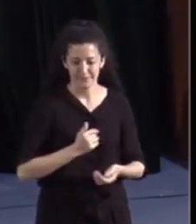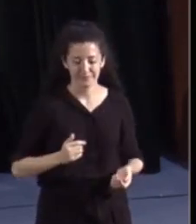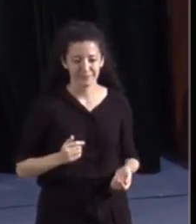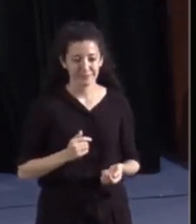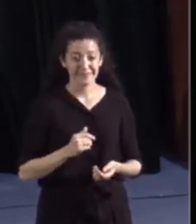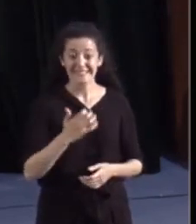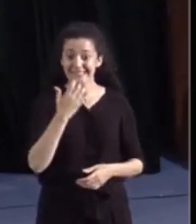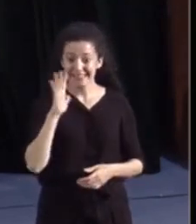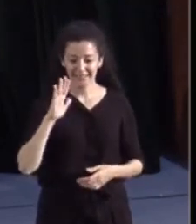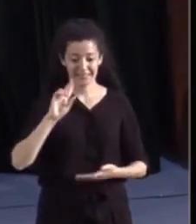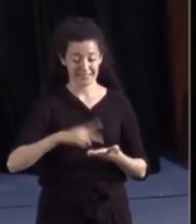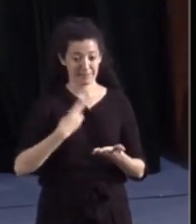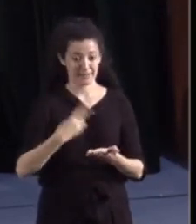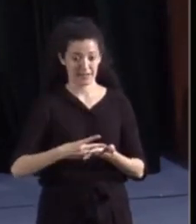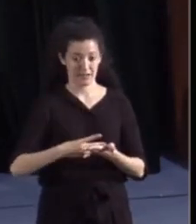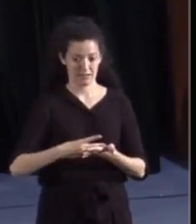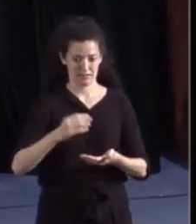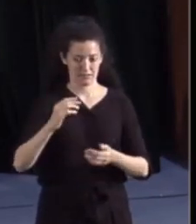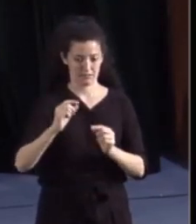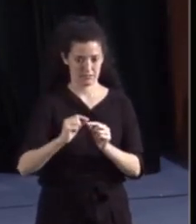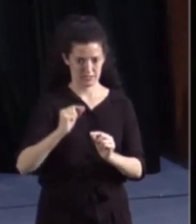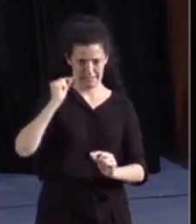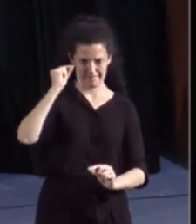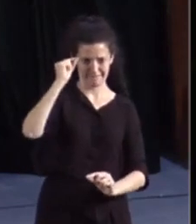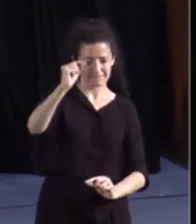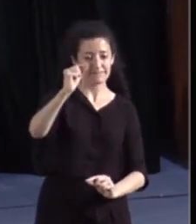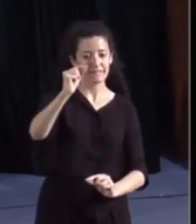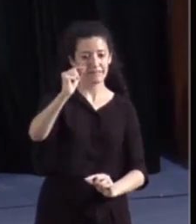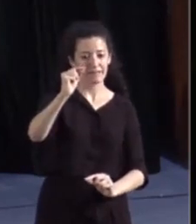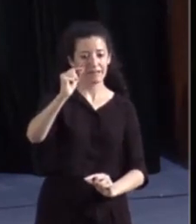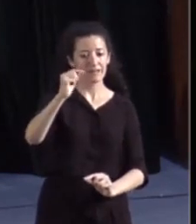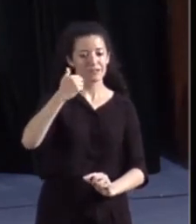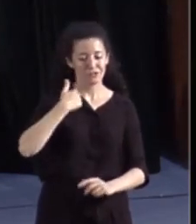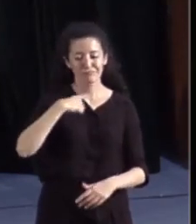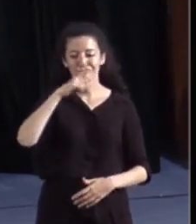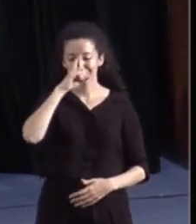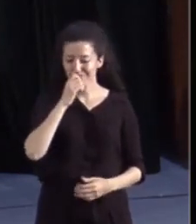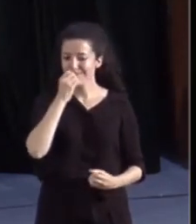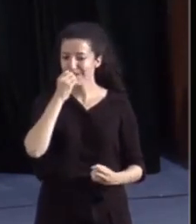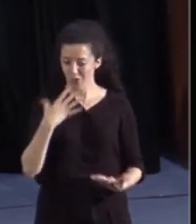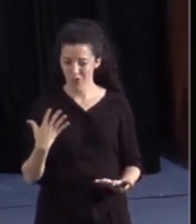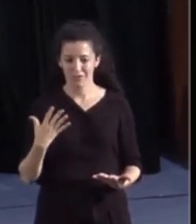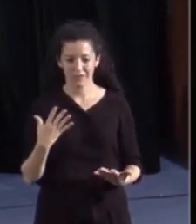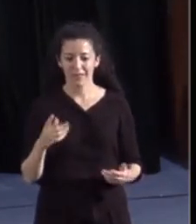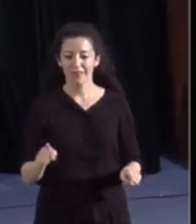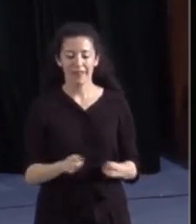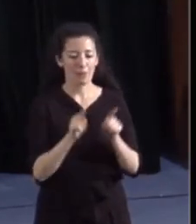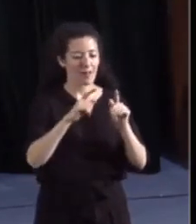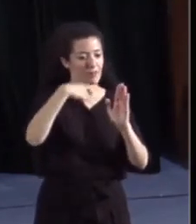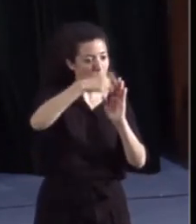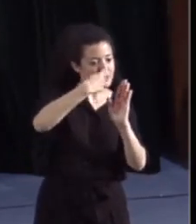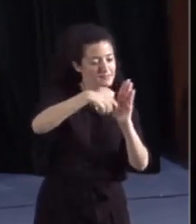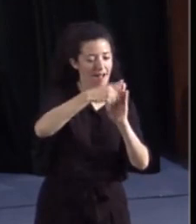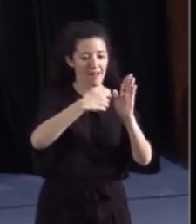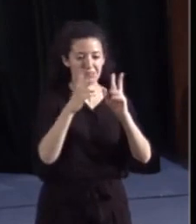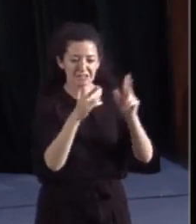es mayor, el recuerdo es más bueno tanto del contenido en lengua de signos como del contenido visual. Y fijaros que, aunque